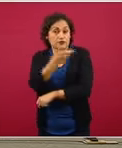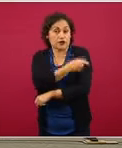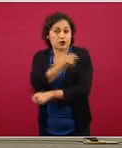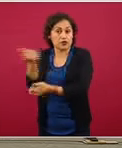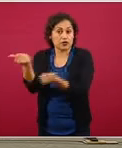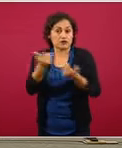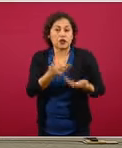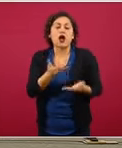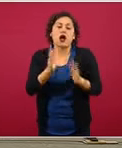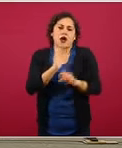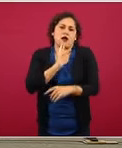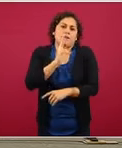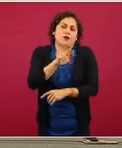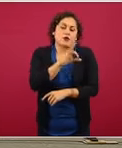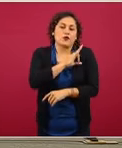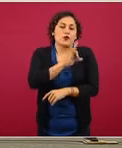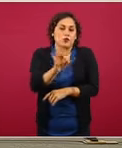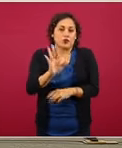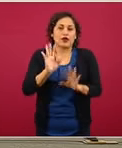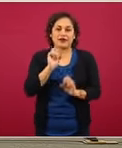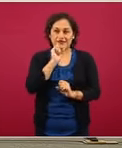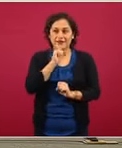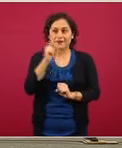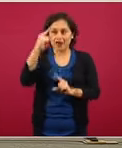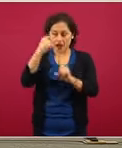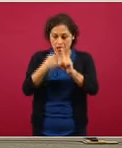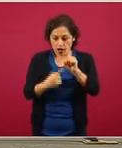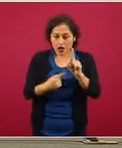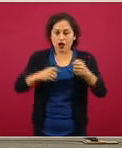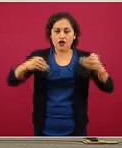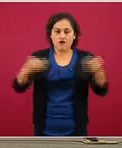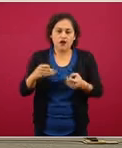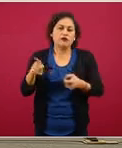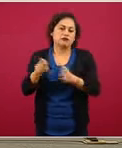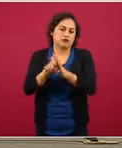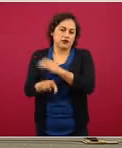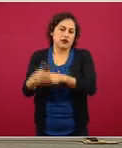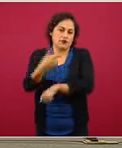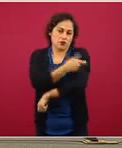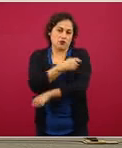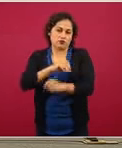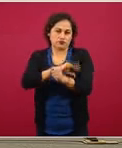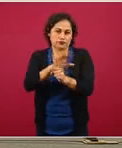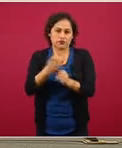la que requiere ultra congelación como la de Pfizer.